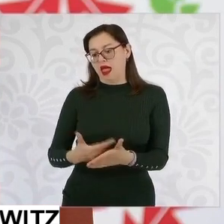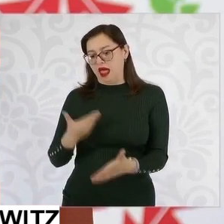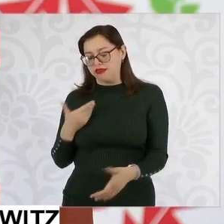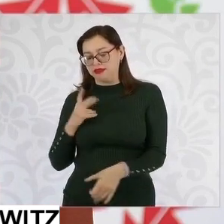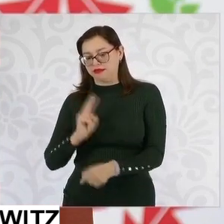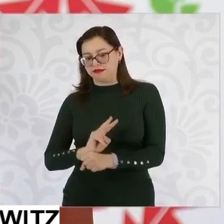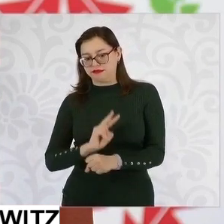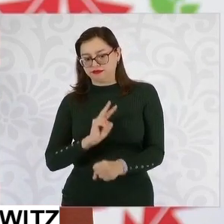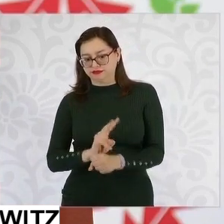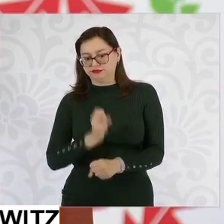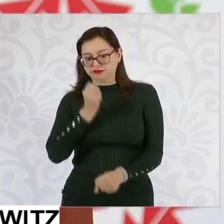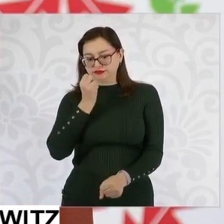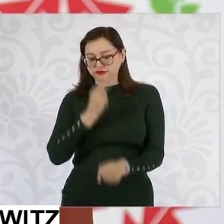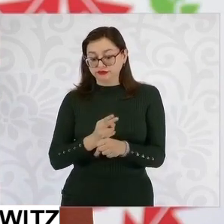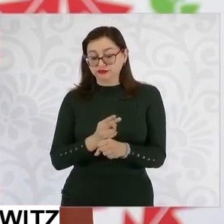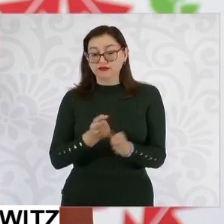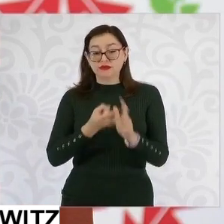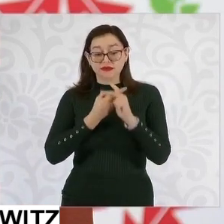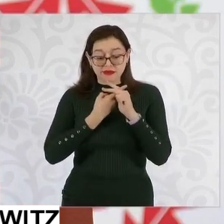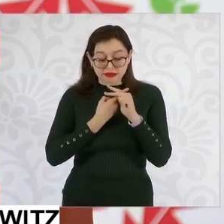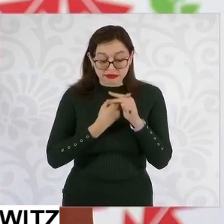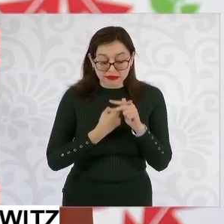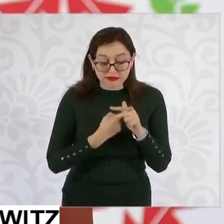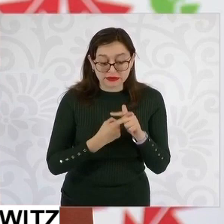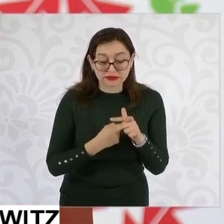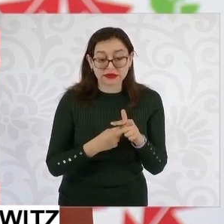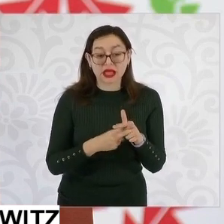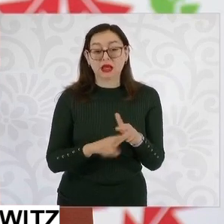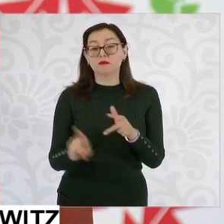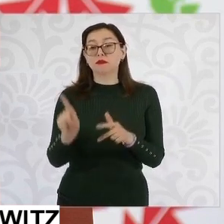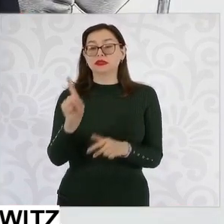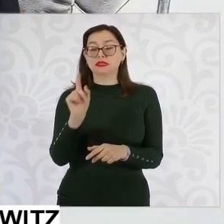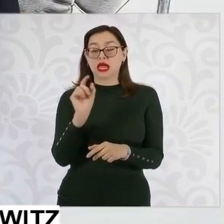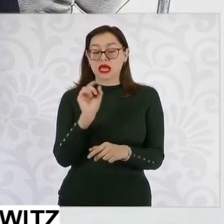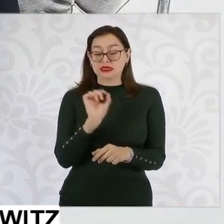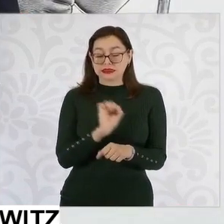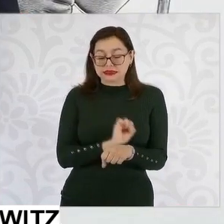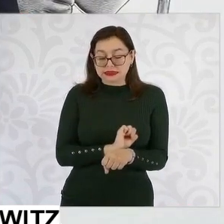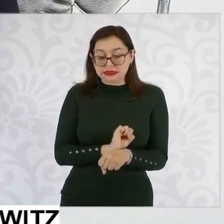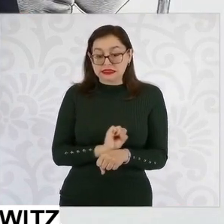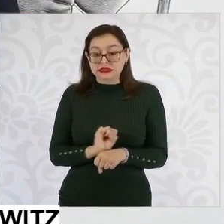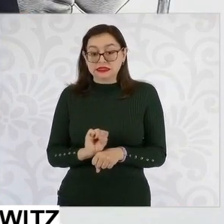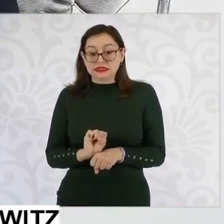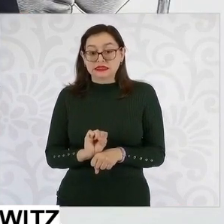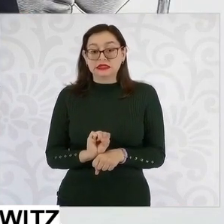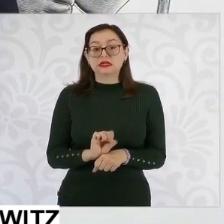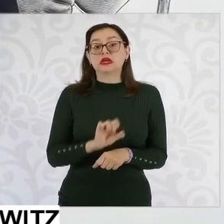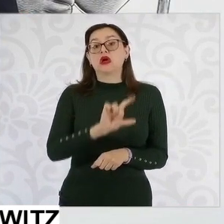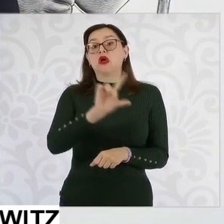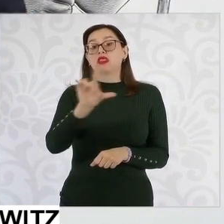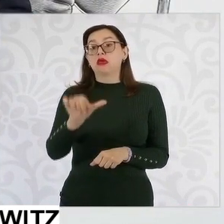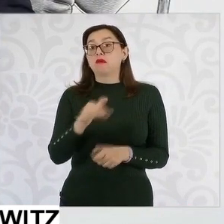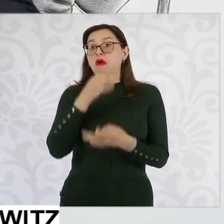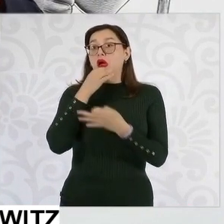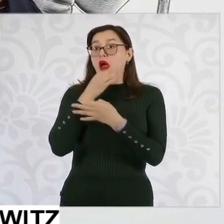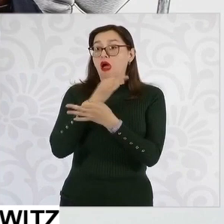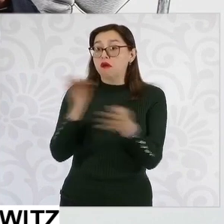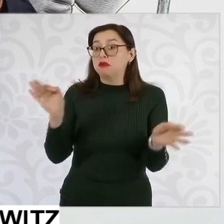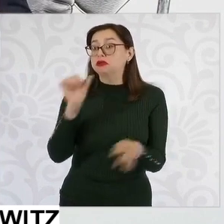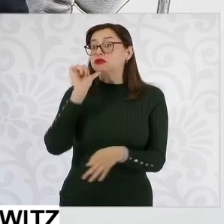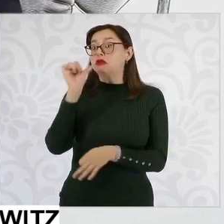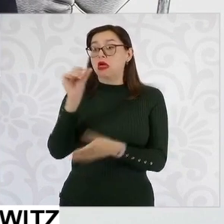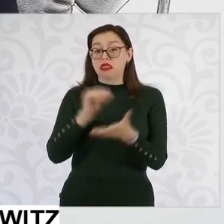comunicarlo. Los brotes que no se comunican posteriormente en la literatura médica, pues pueden